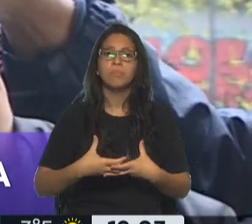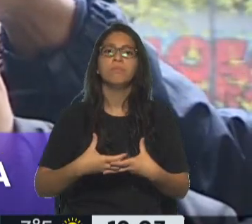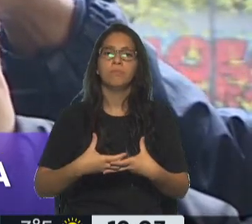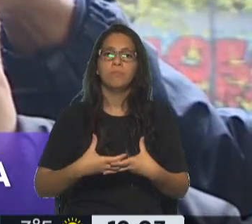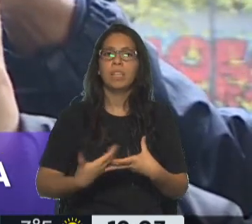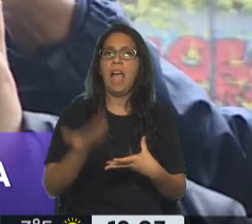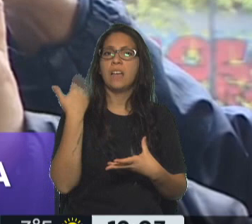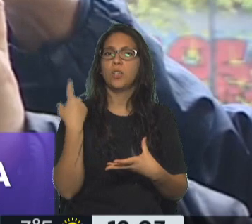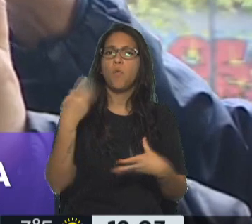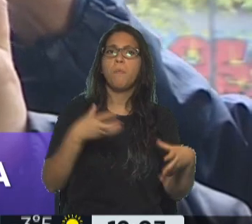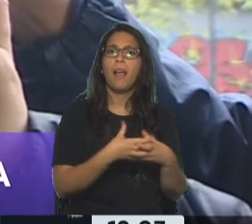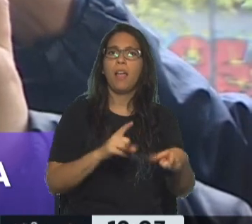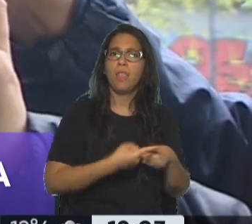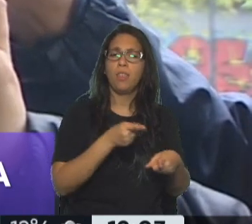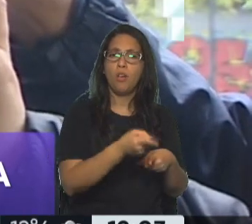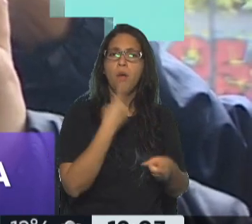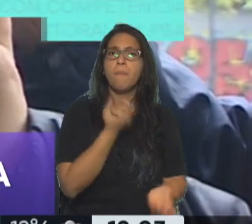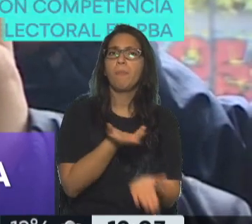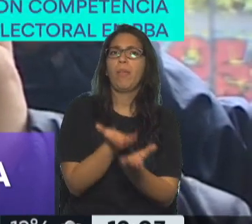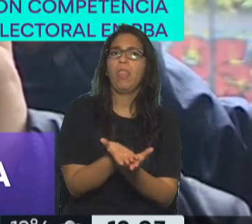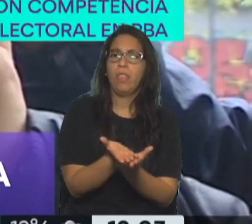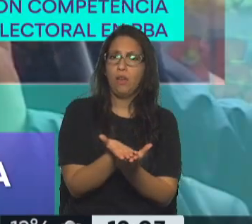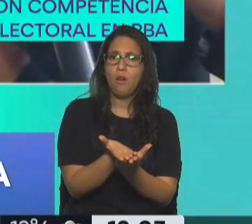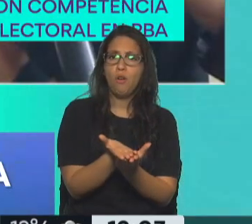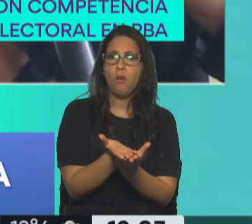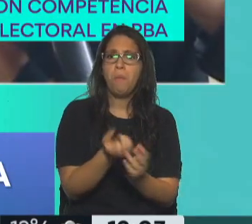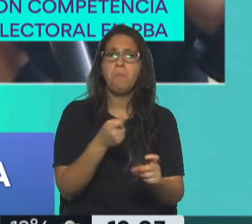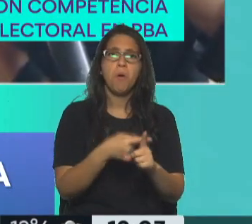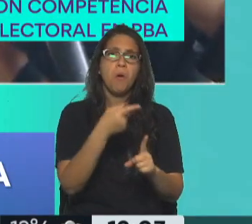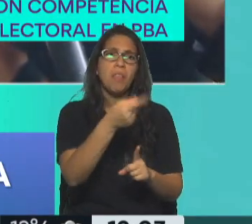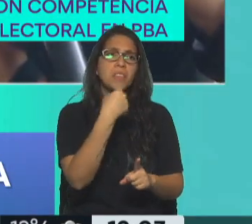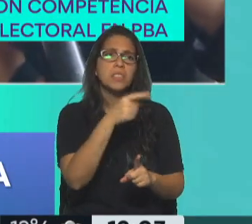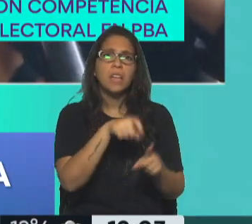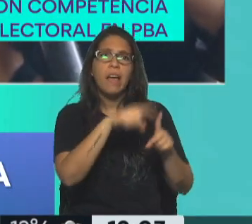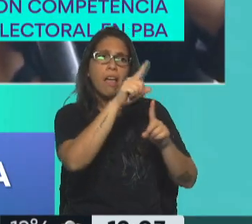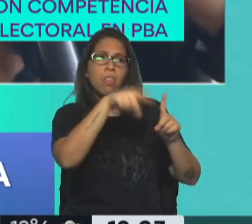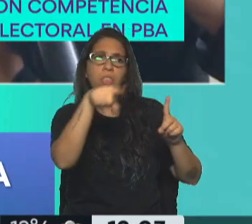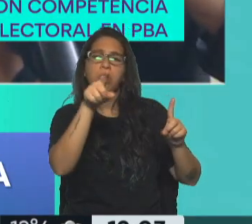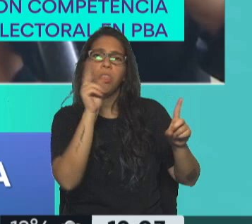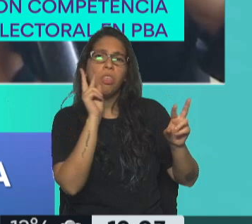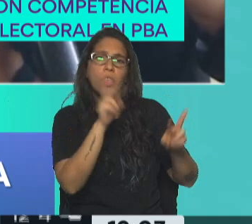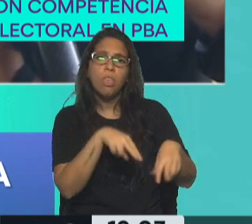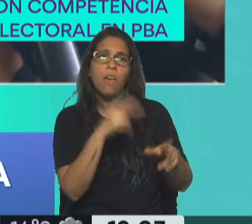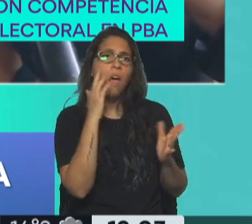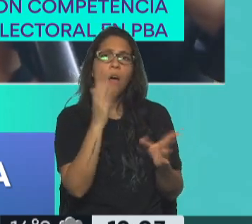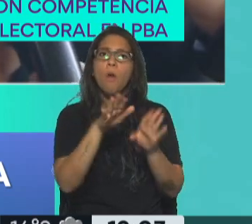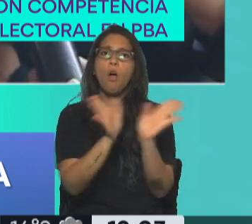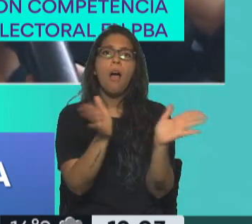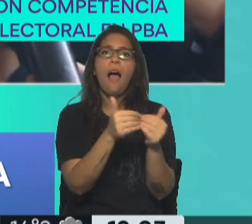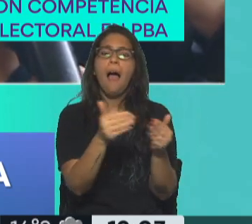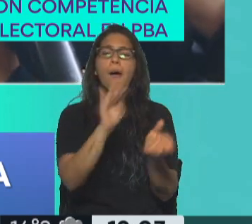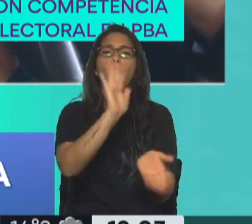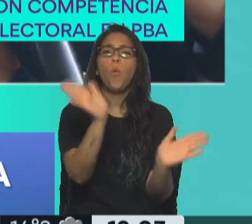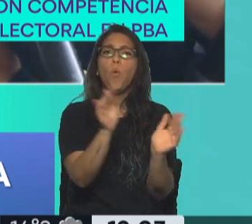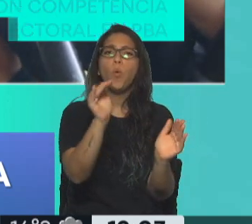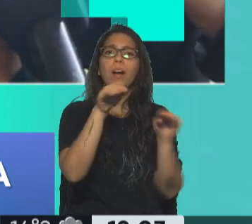uno de los partidos pidió, a partir de un análisis que hacía de las tendencias, que se abran algunas urnas